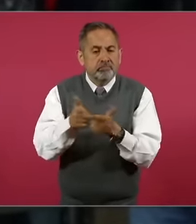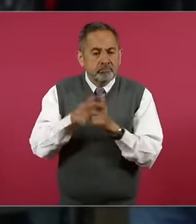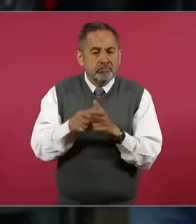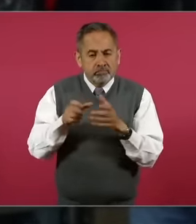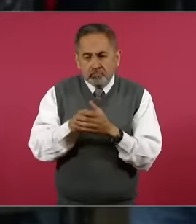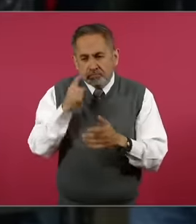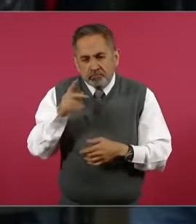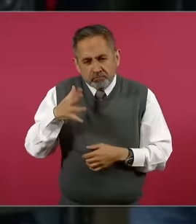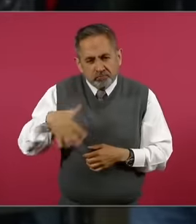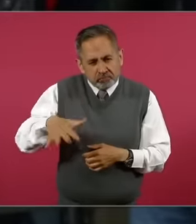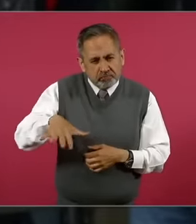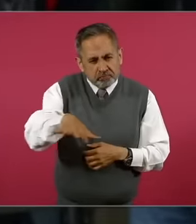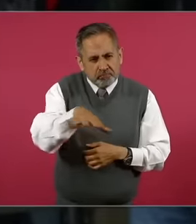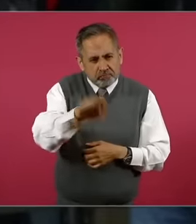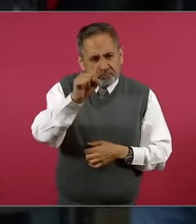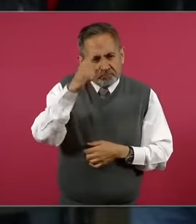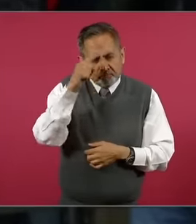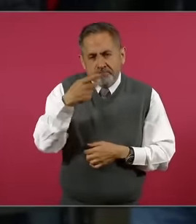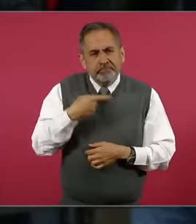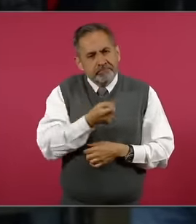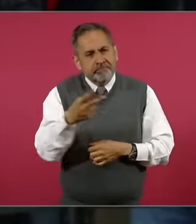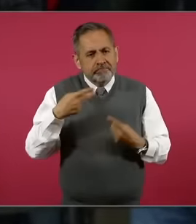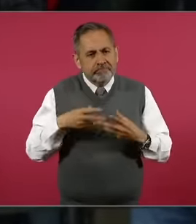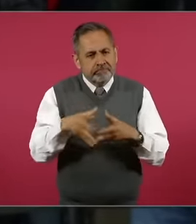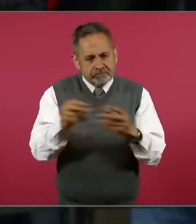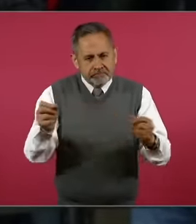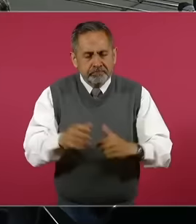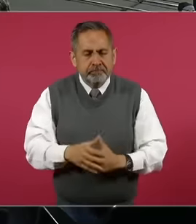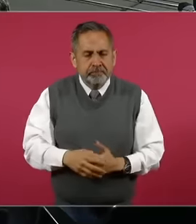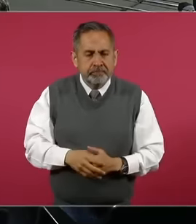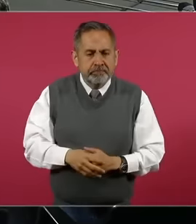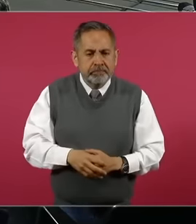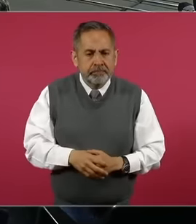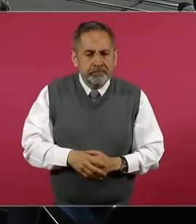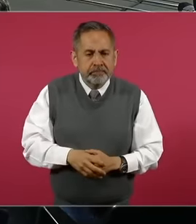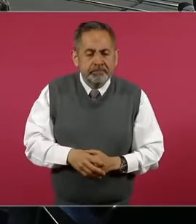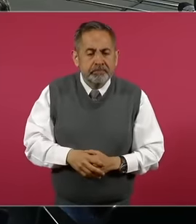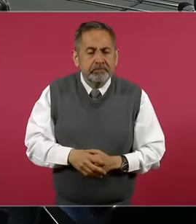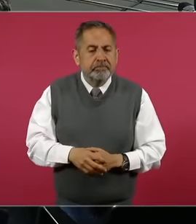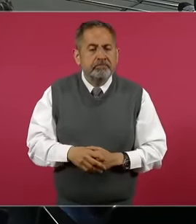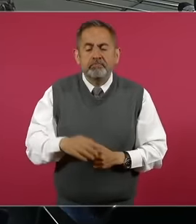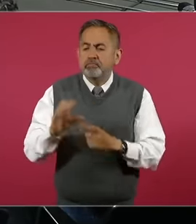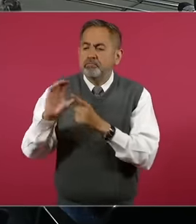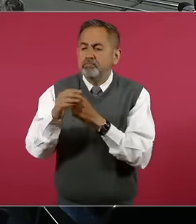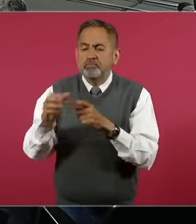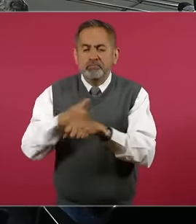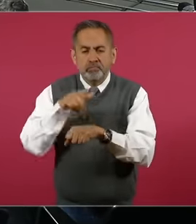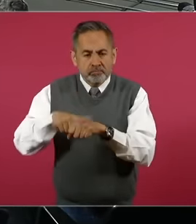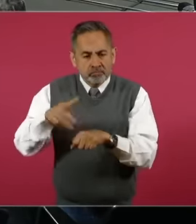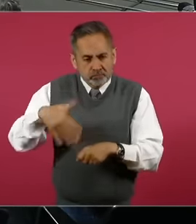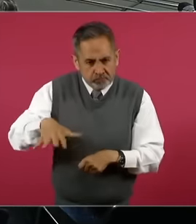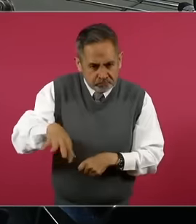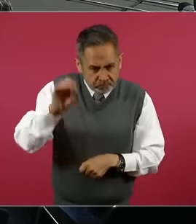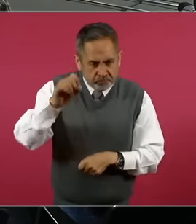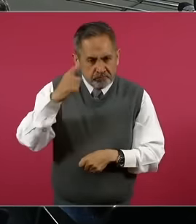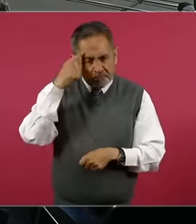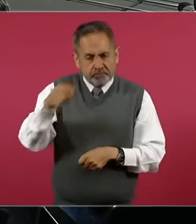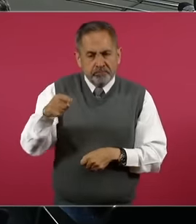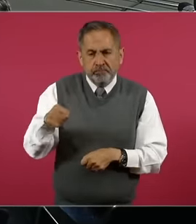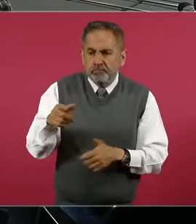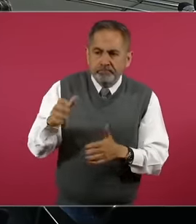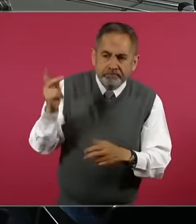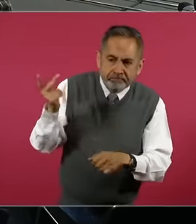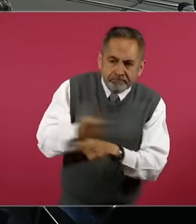de búsqueda de personas desaparecidas, la Comisión Nacional de Búsqueda, la situación en la que